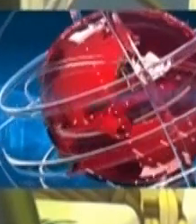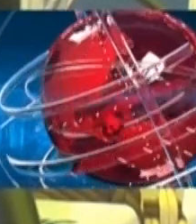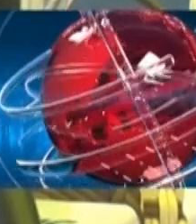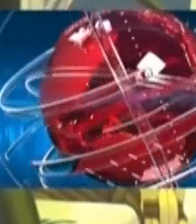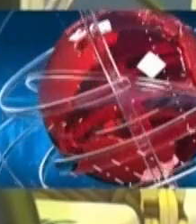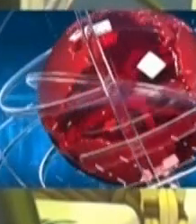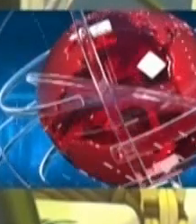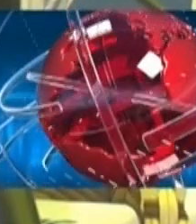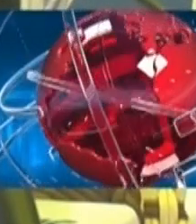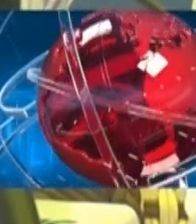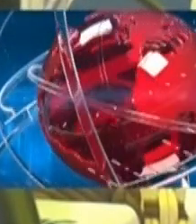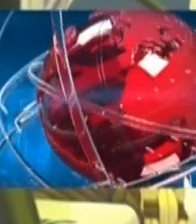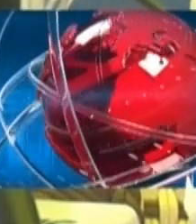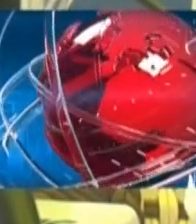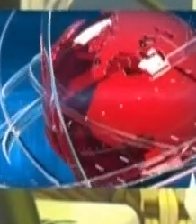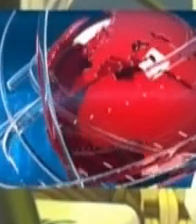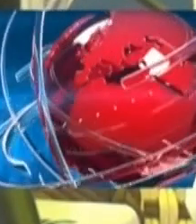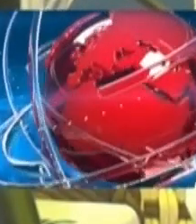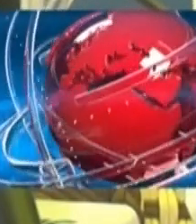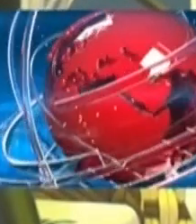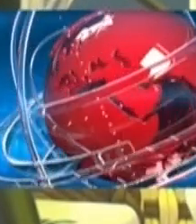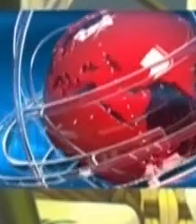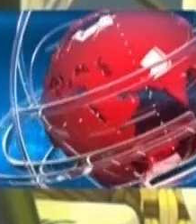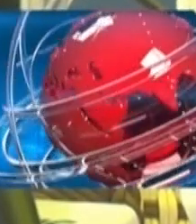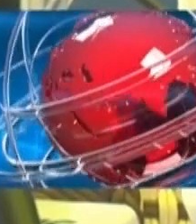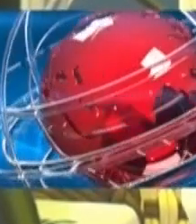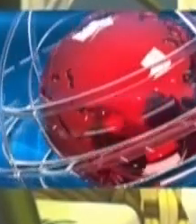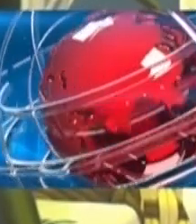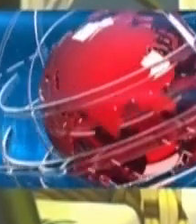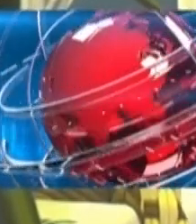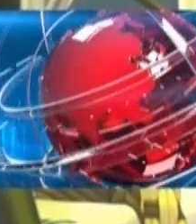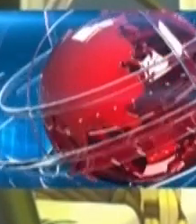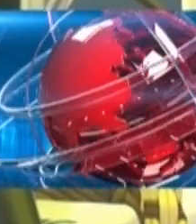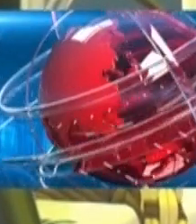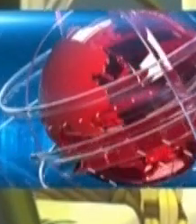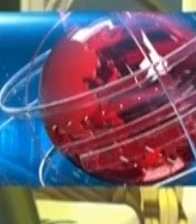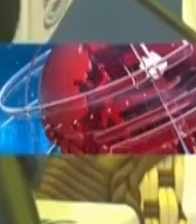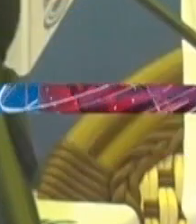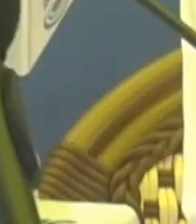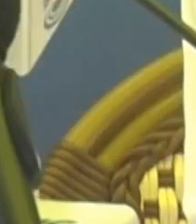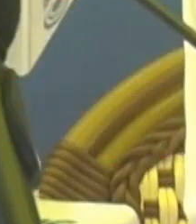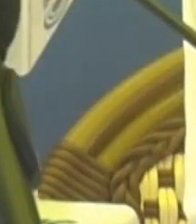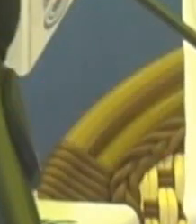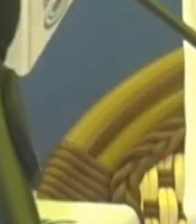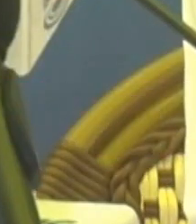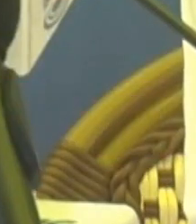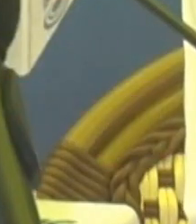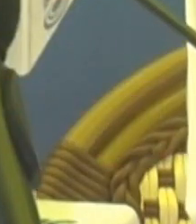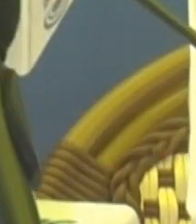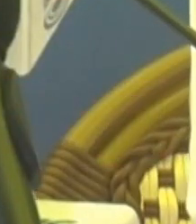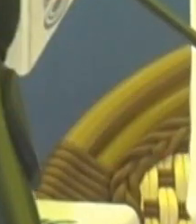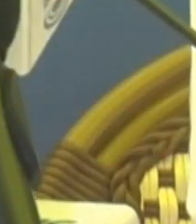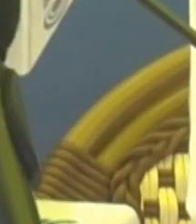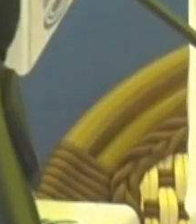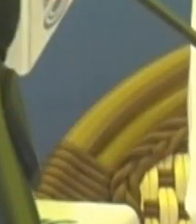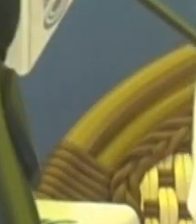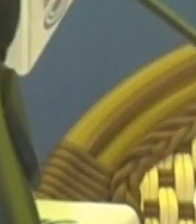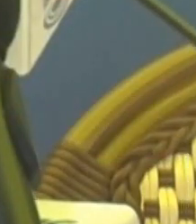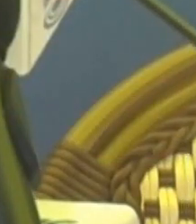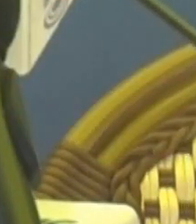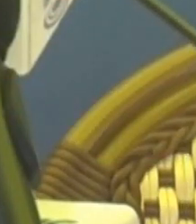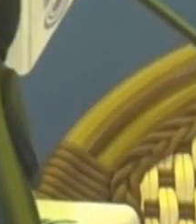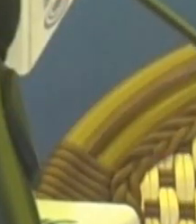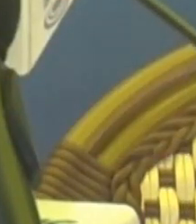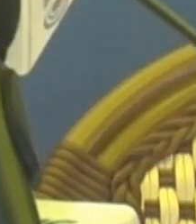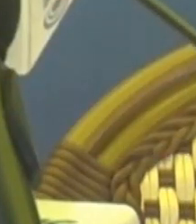estamos trabajando de la mano con la ministra de Transporte para lograr juntos esa revolución de la infraestructura